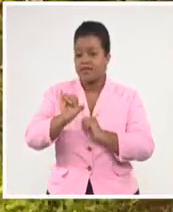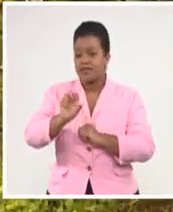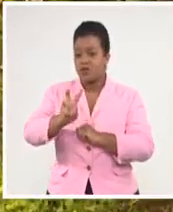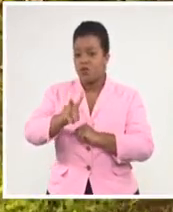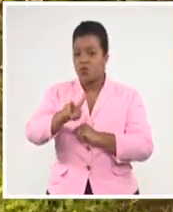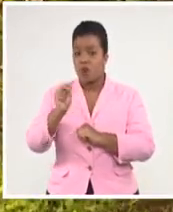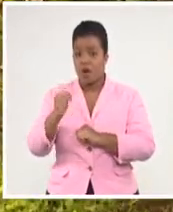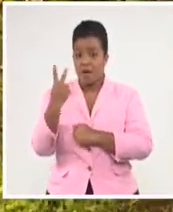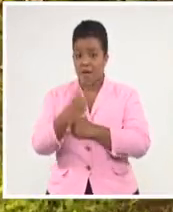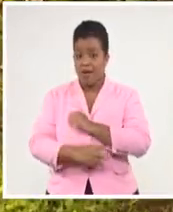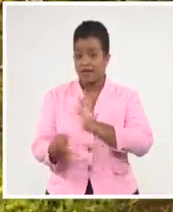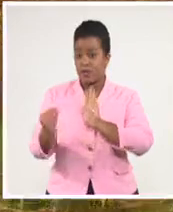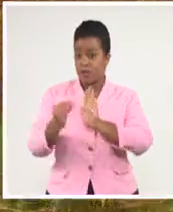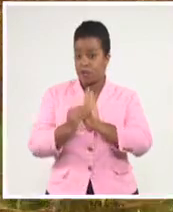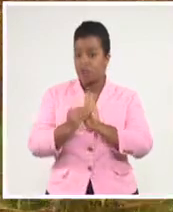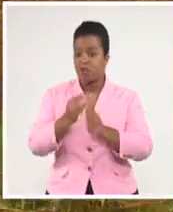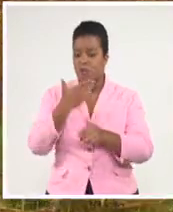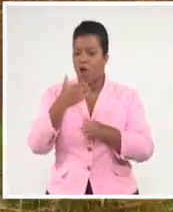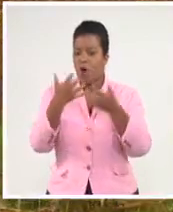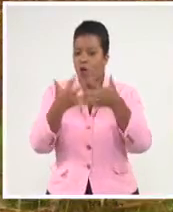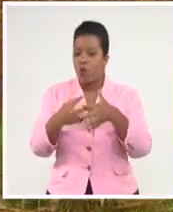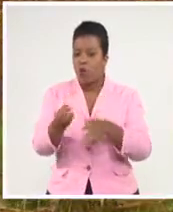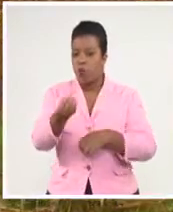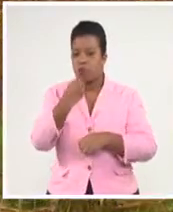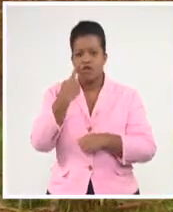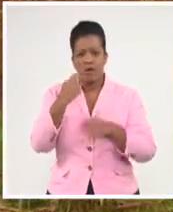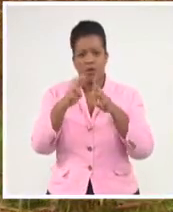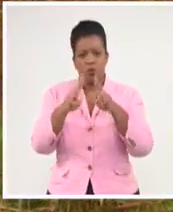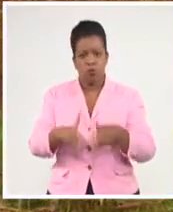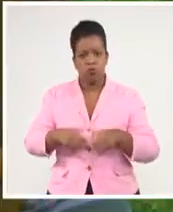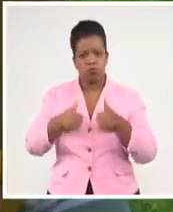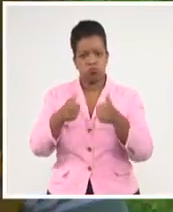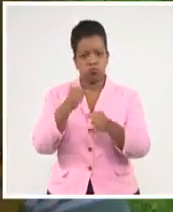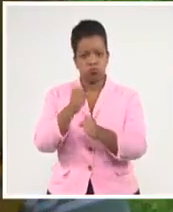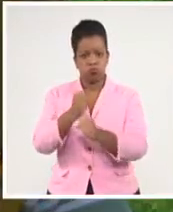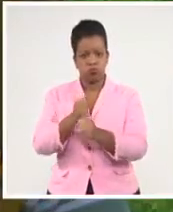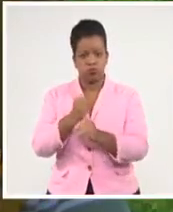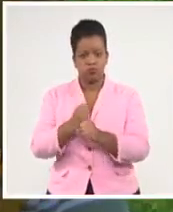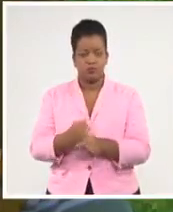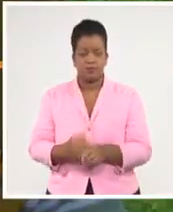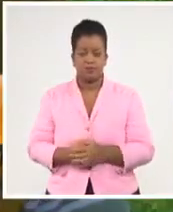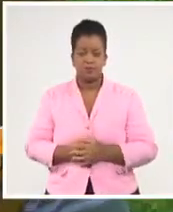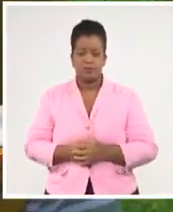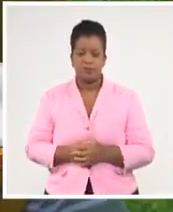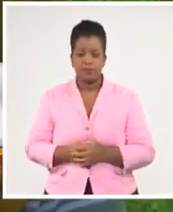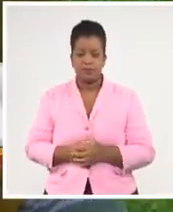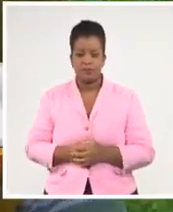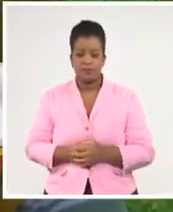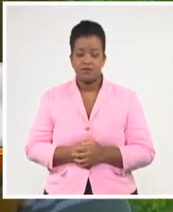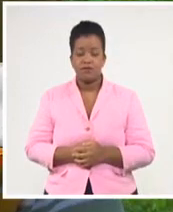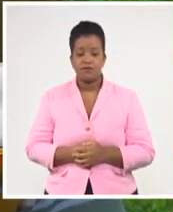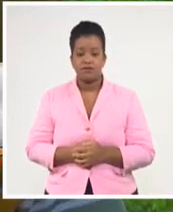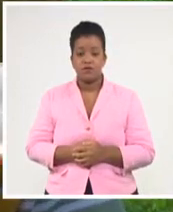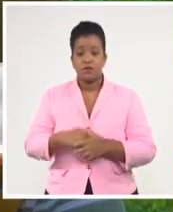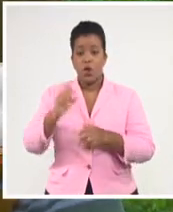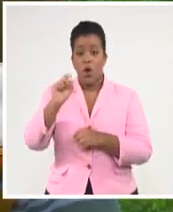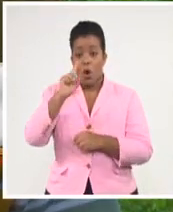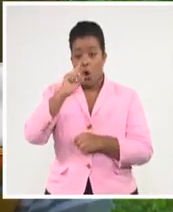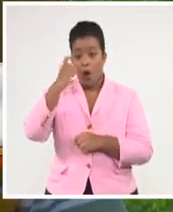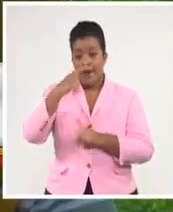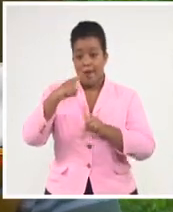la producción de alimentos tienen un impacto favorable en su labor. Hay beneficios con el tema de la ONAA, que ya no es el